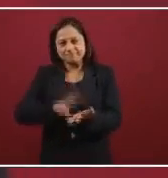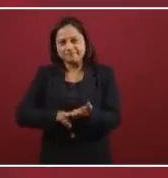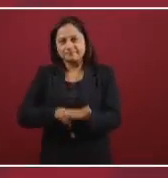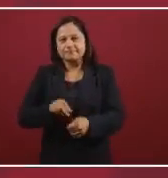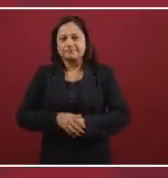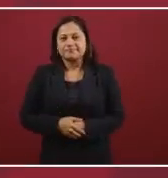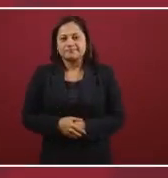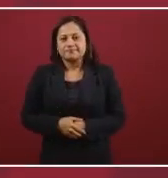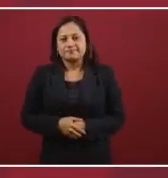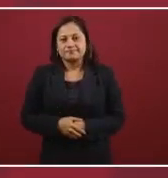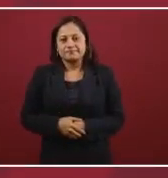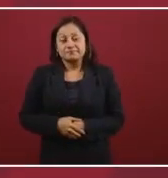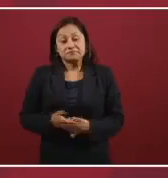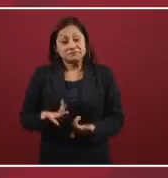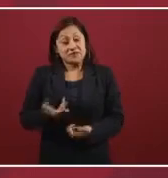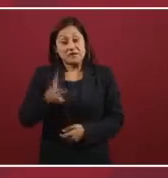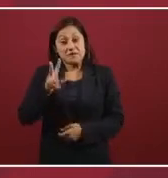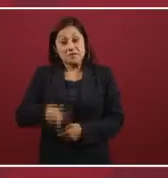mucha pieza.